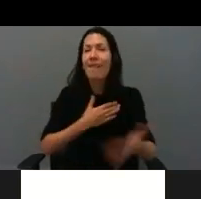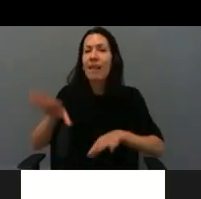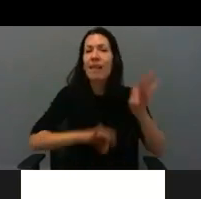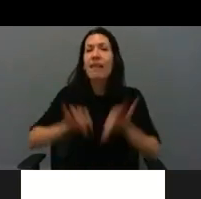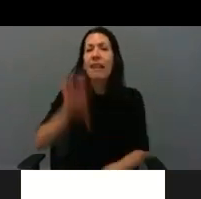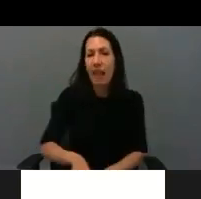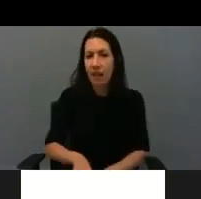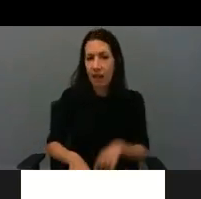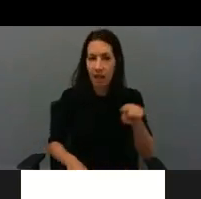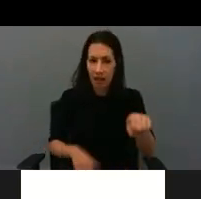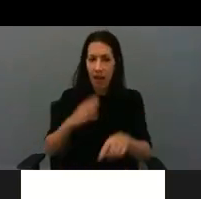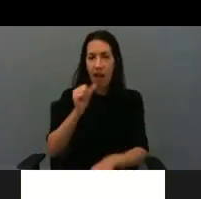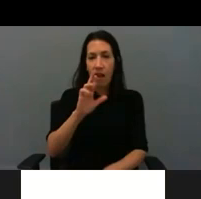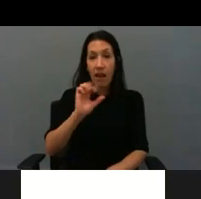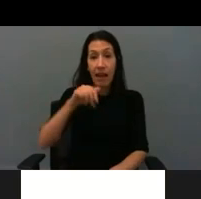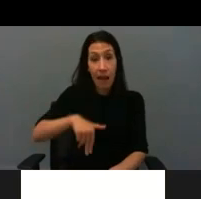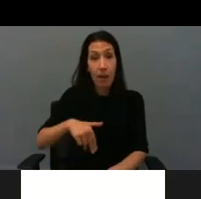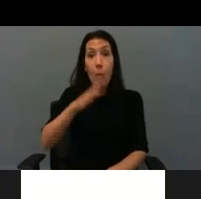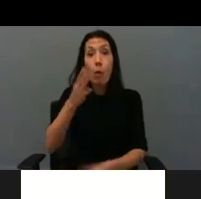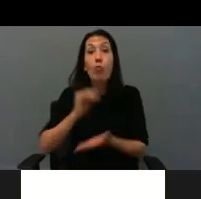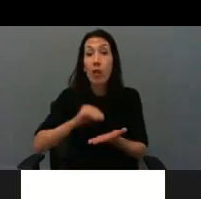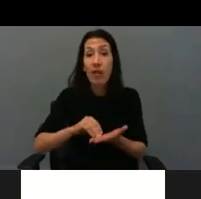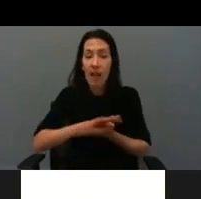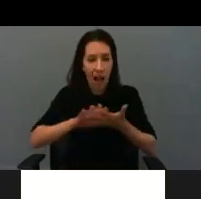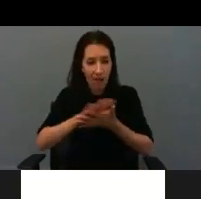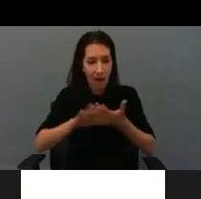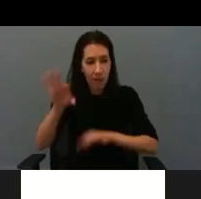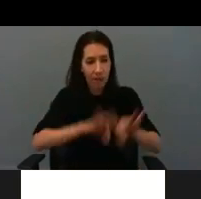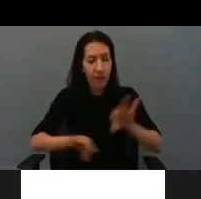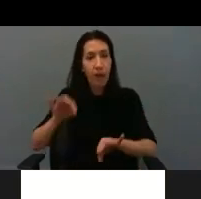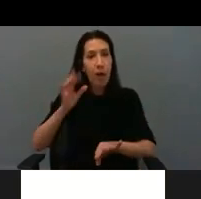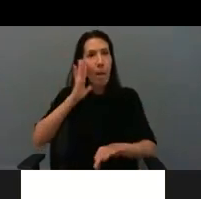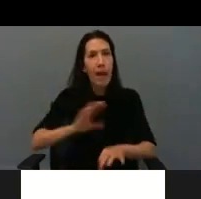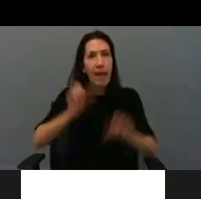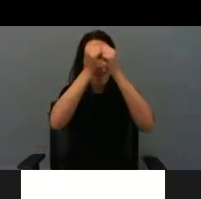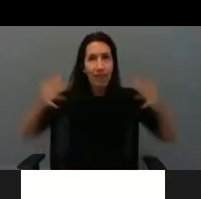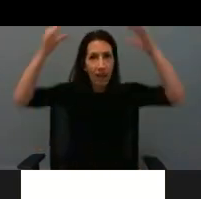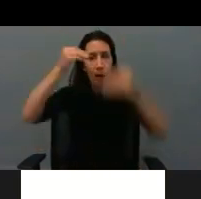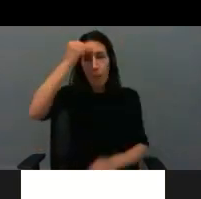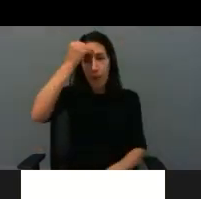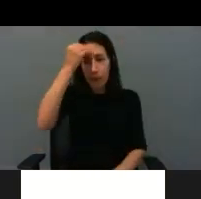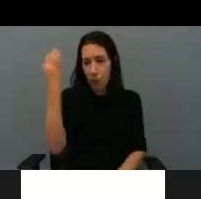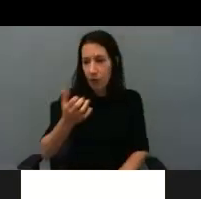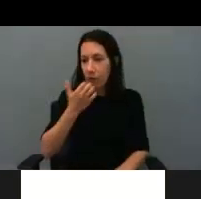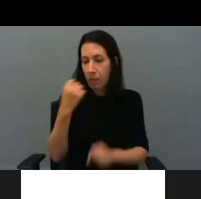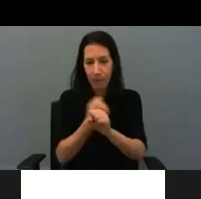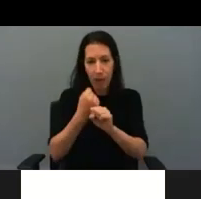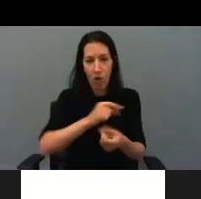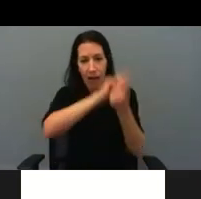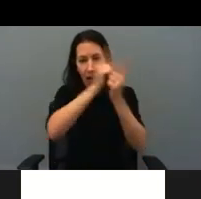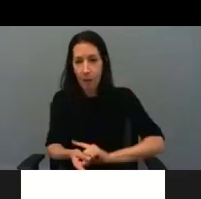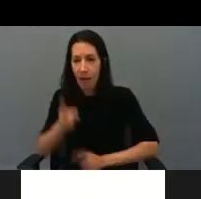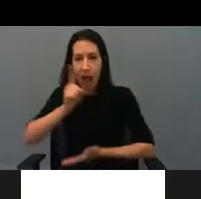muchas veces, cuando hablamos de toma de decisiones, parece que estamos pensando en cambiar de empleo, alquilar